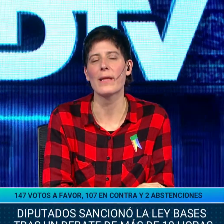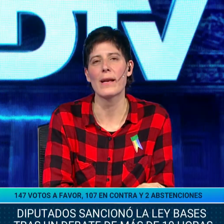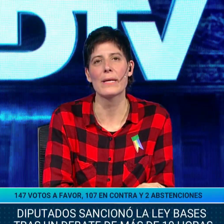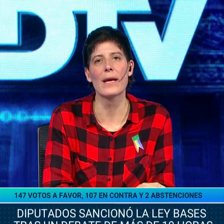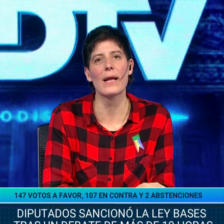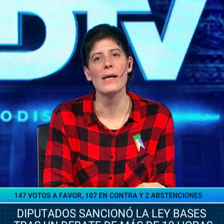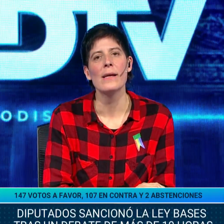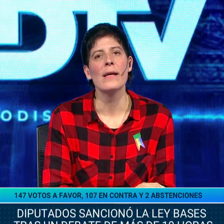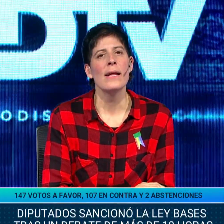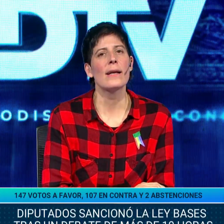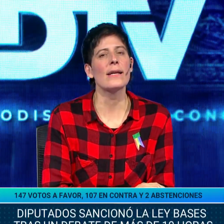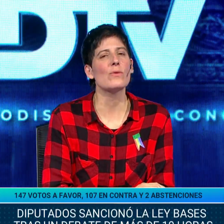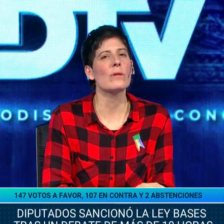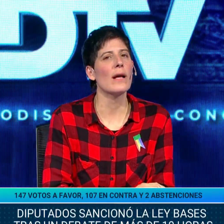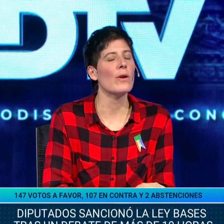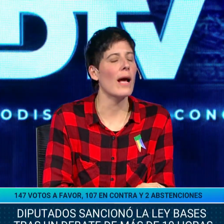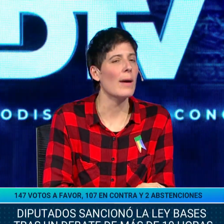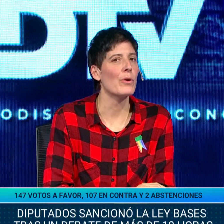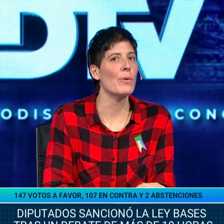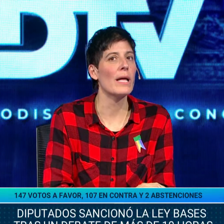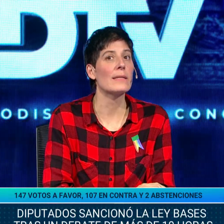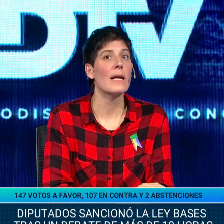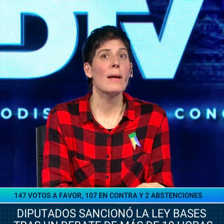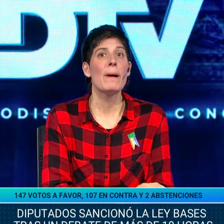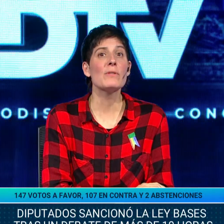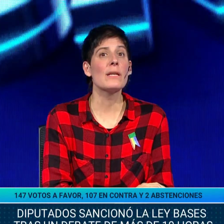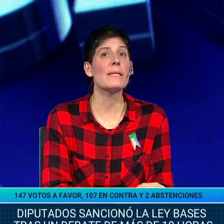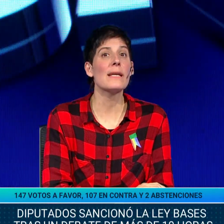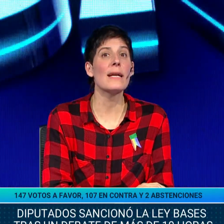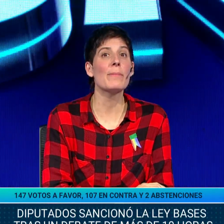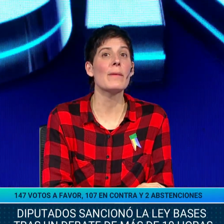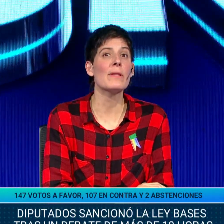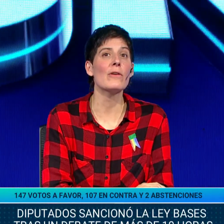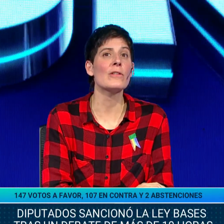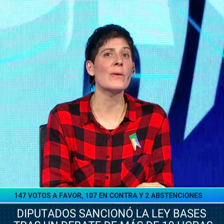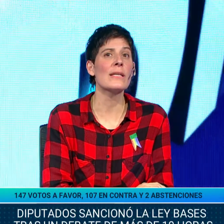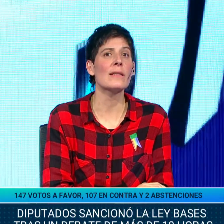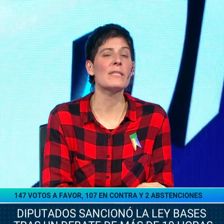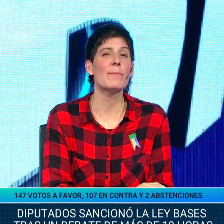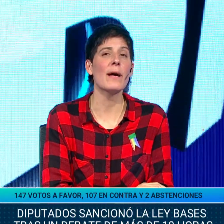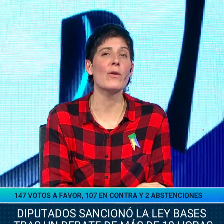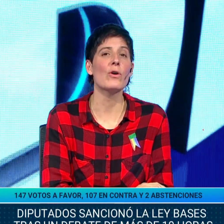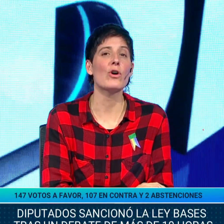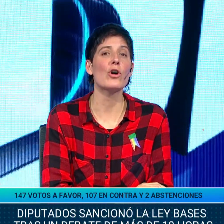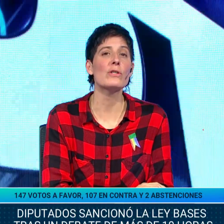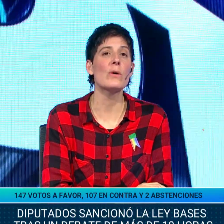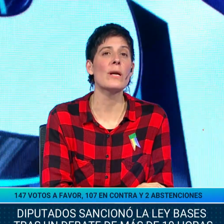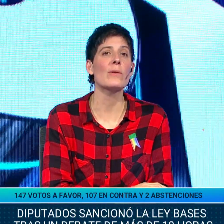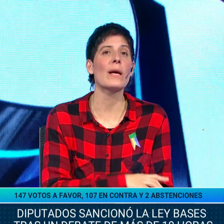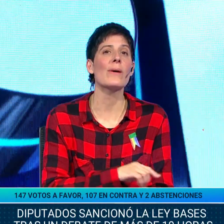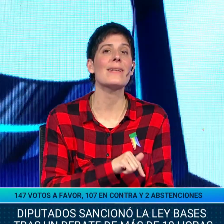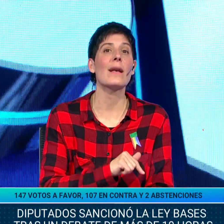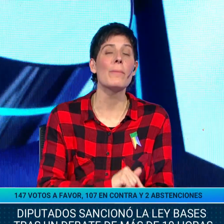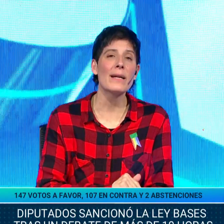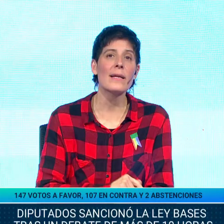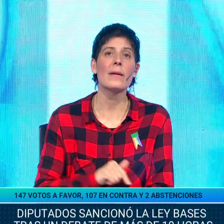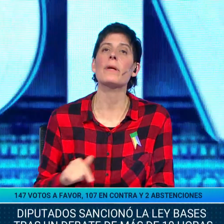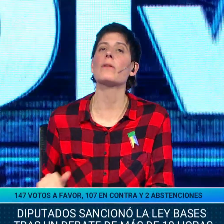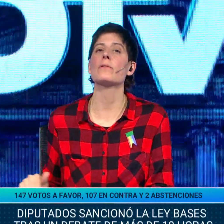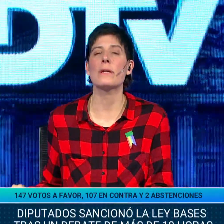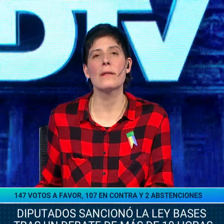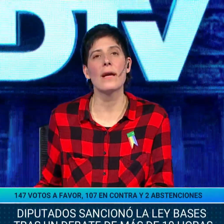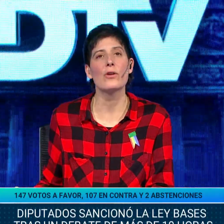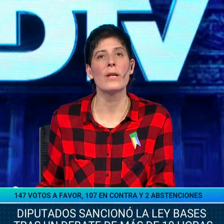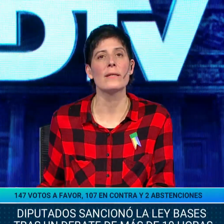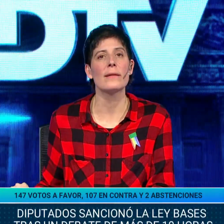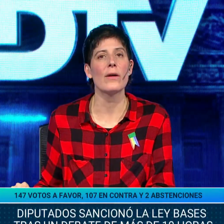la 1:30 de la mañana, resultaron aprobadas. Vamos a repasar rápidamente lo que nos habías anticipado, Gonza, una actividad que va a ser el martes